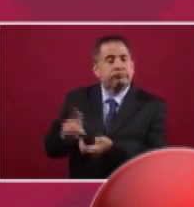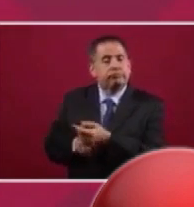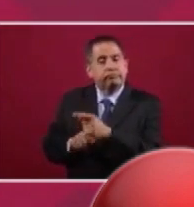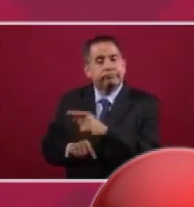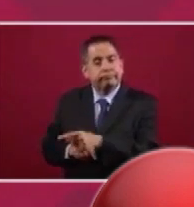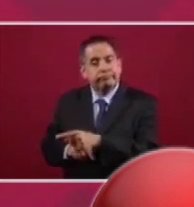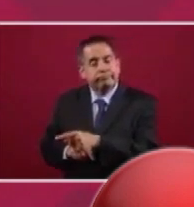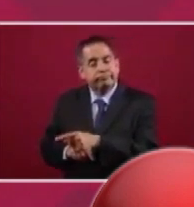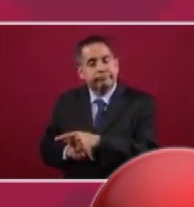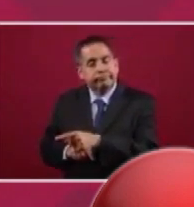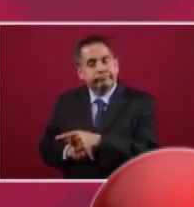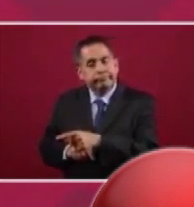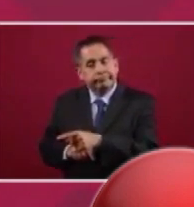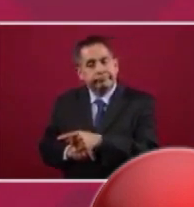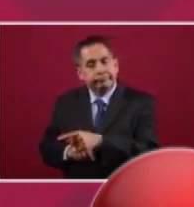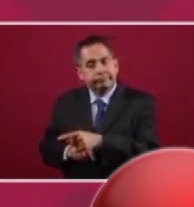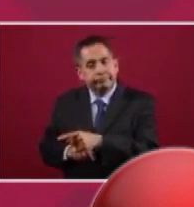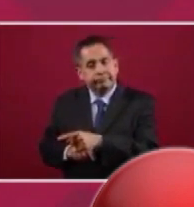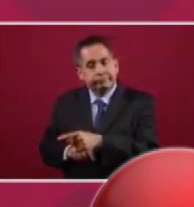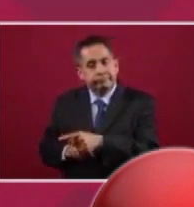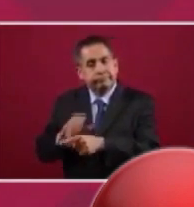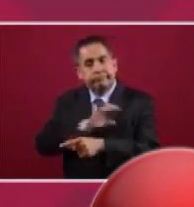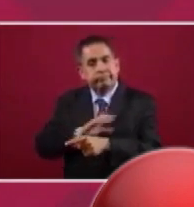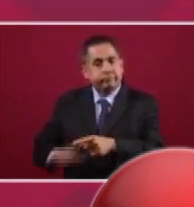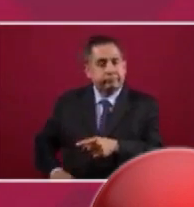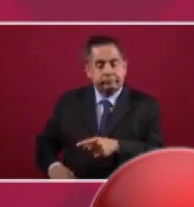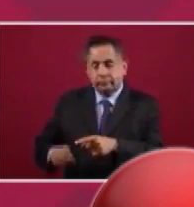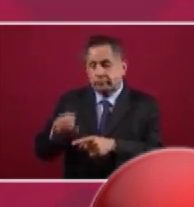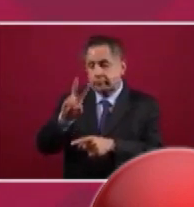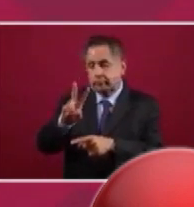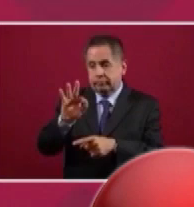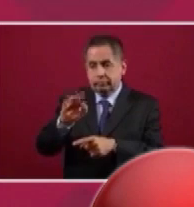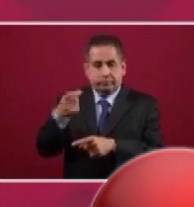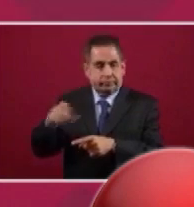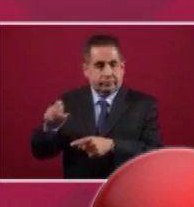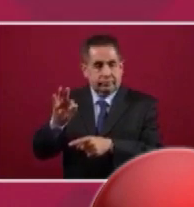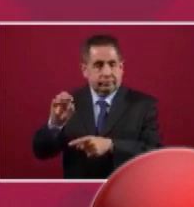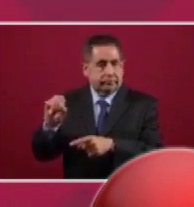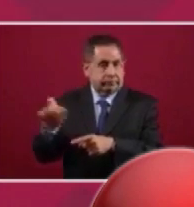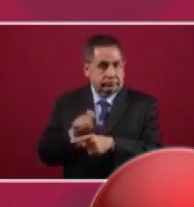de el candidato Fox